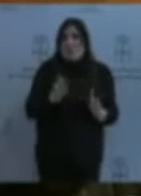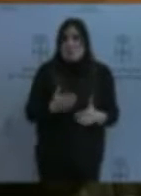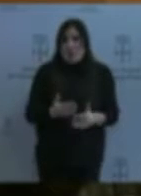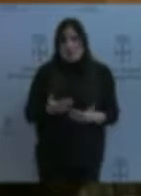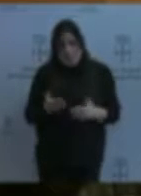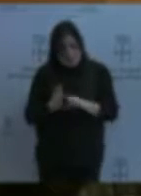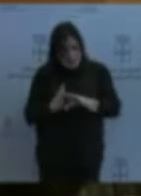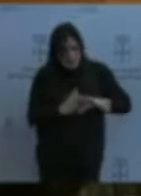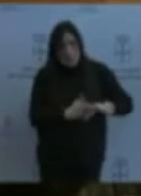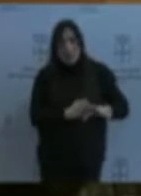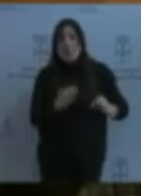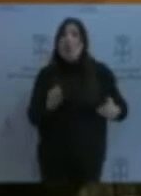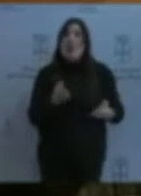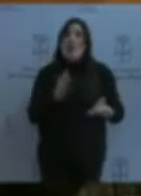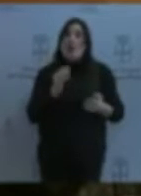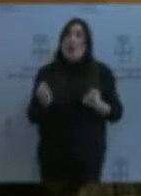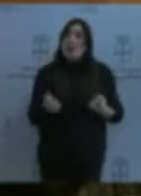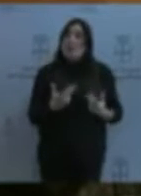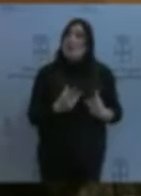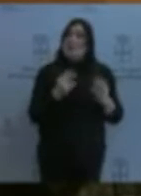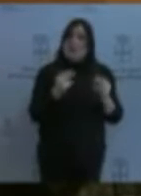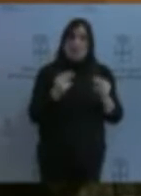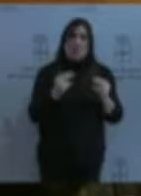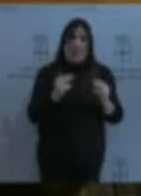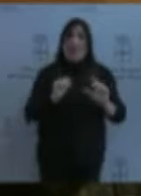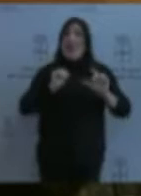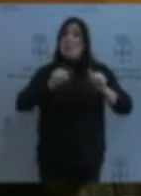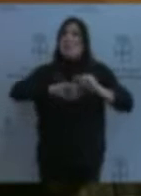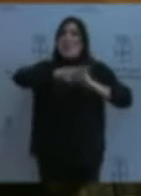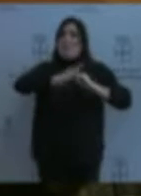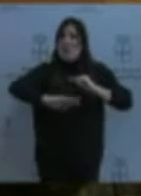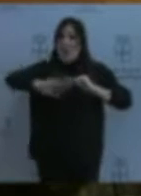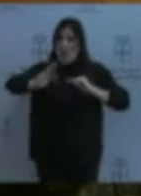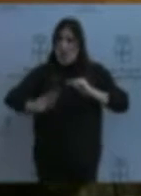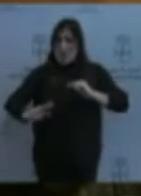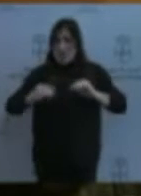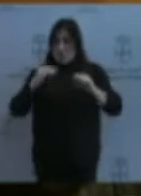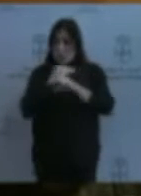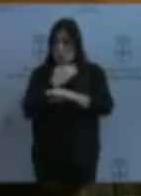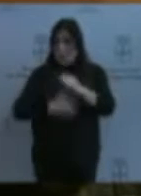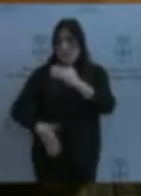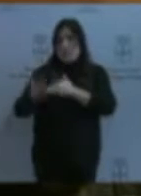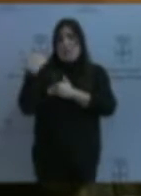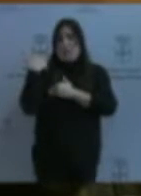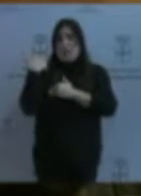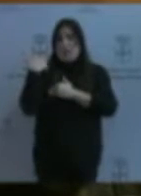vivas de octubre del pasado año, la escollera ya no aguanta y se